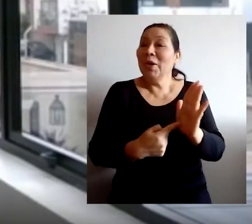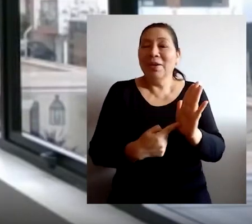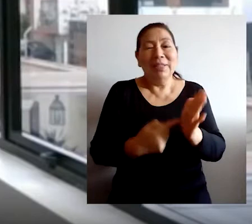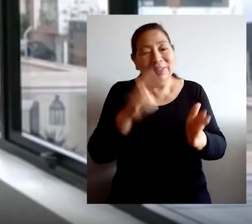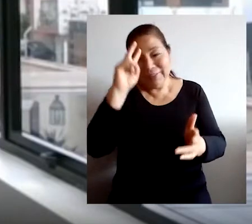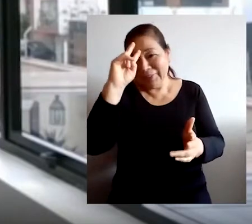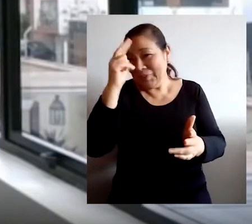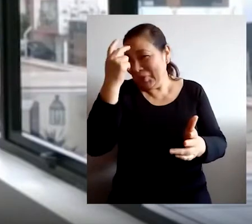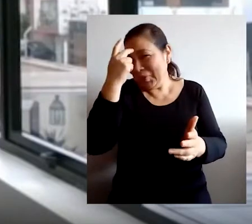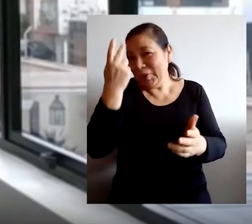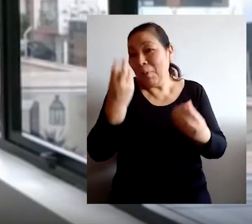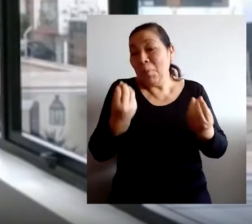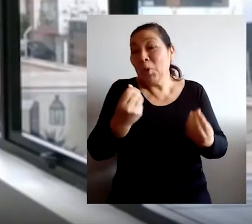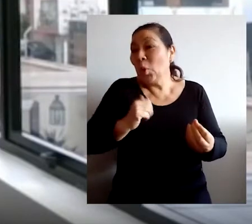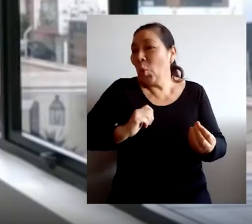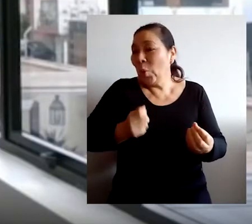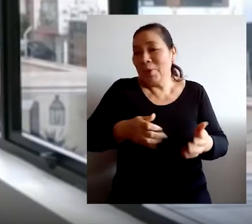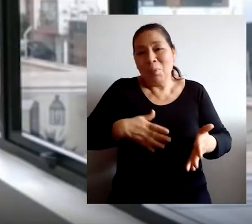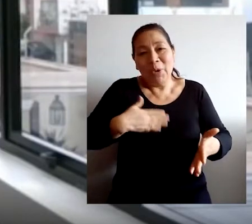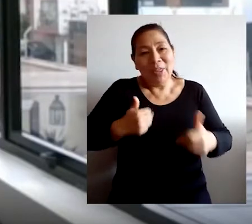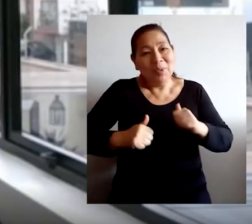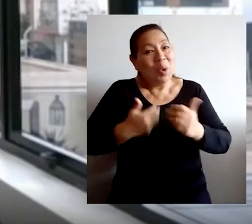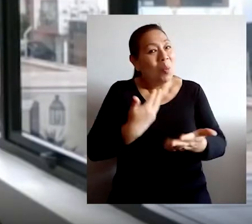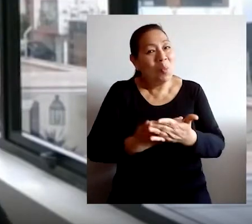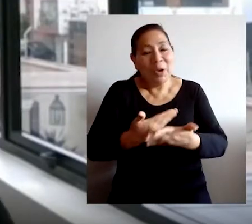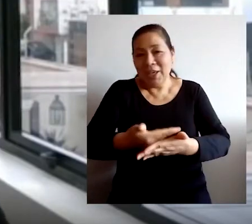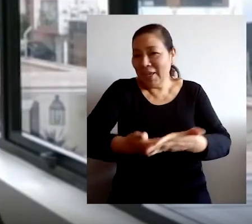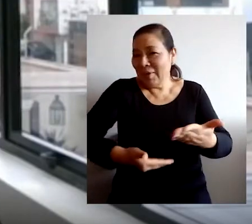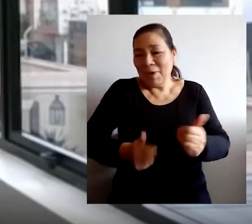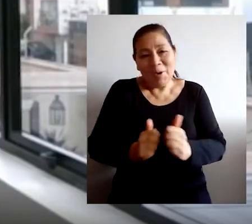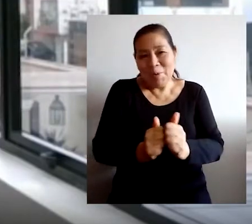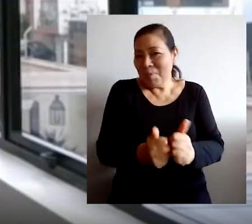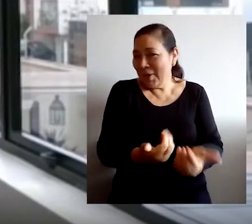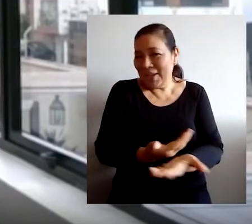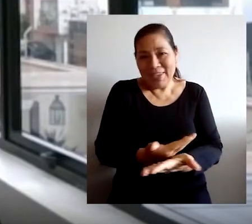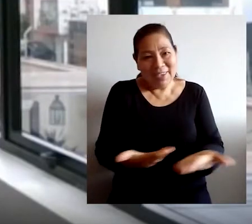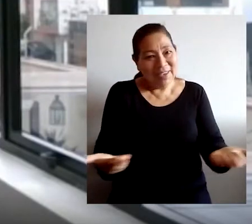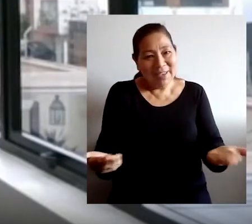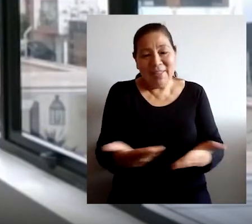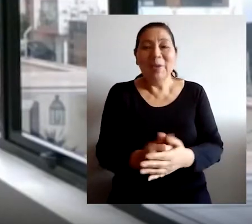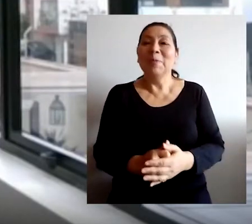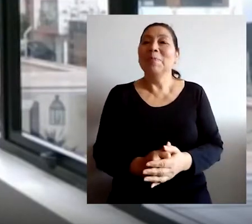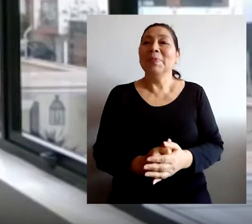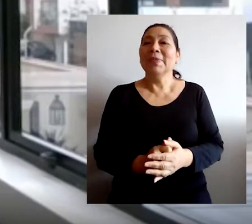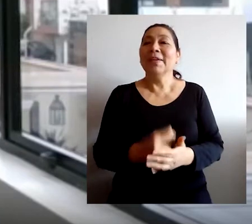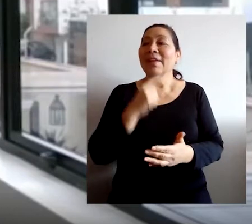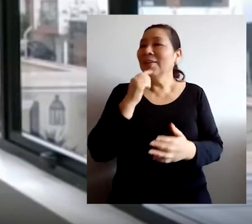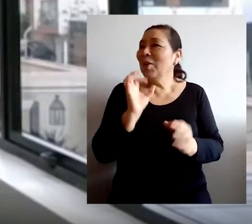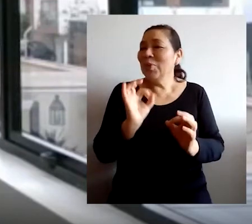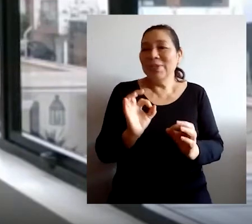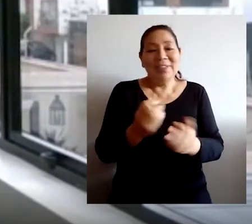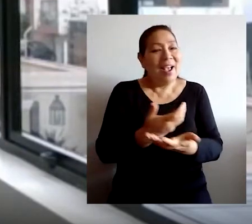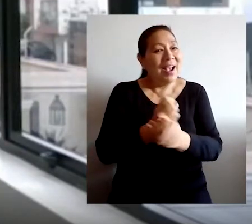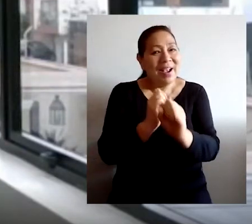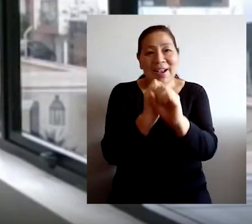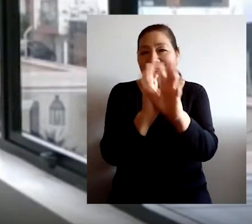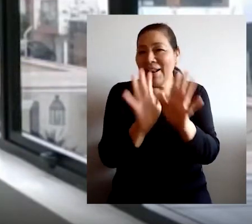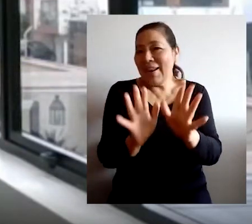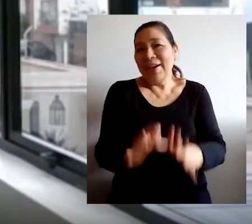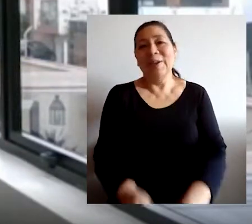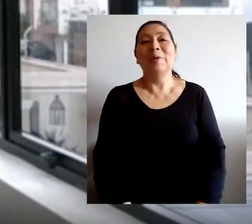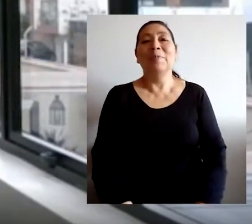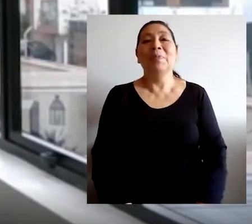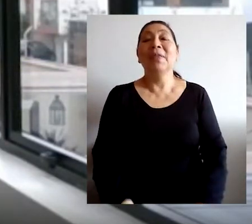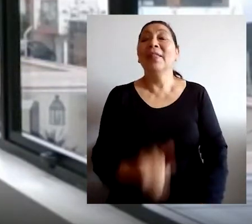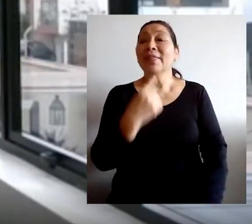es un poco confuso, porque un juez nunca puede actuar prueba de expedientes acompañados. Es inexacto eso.